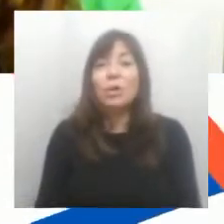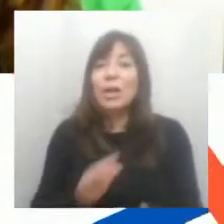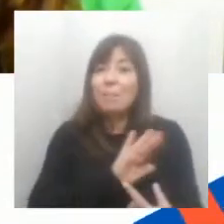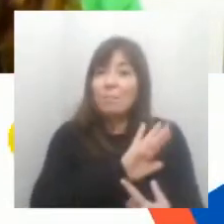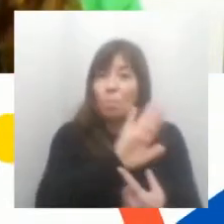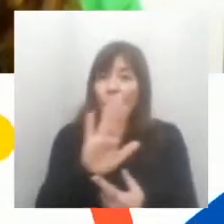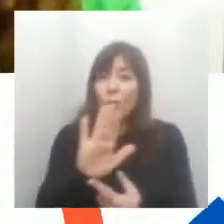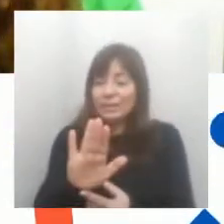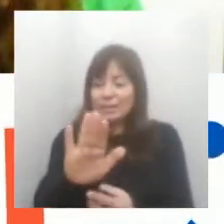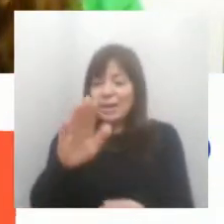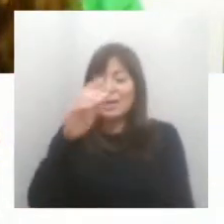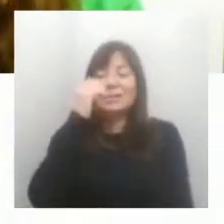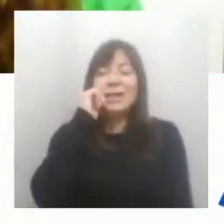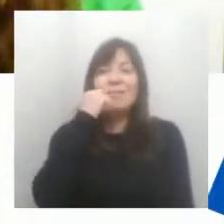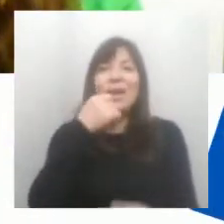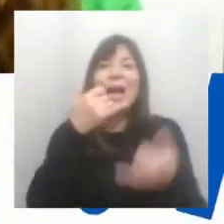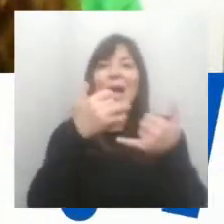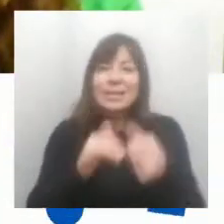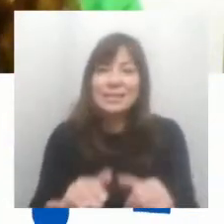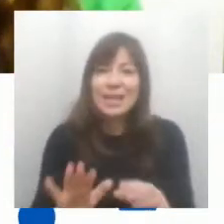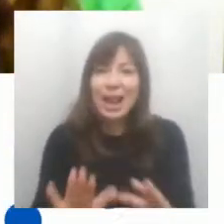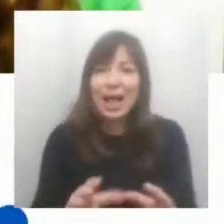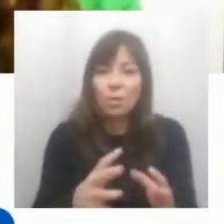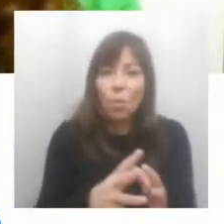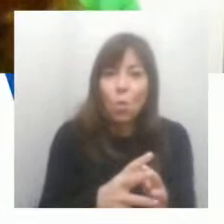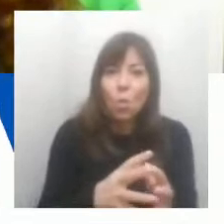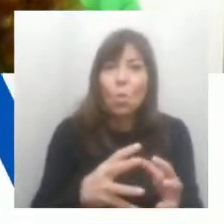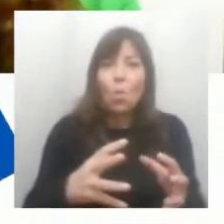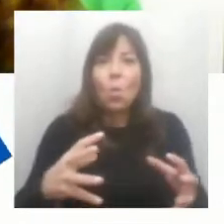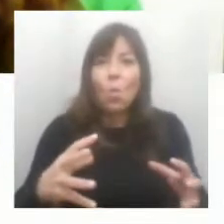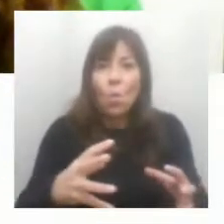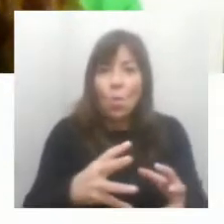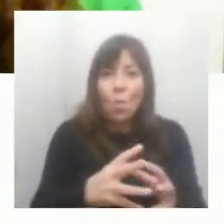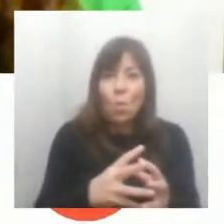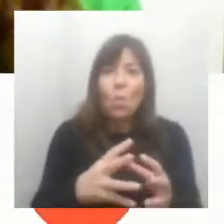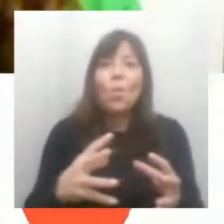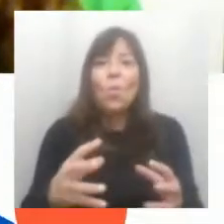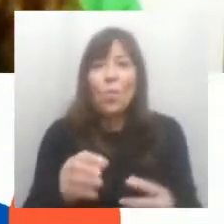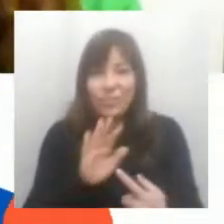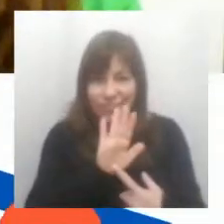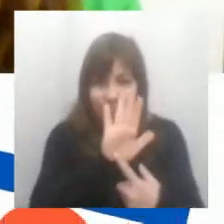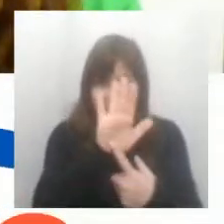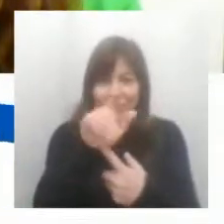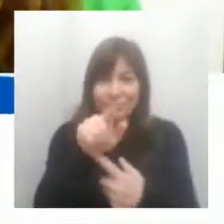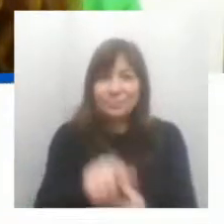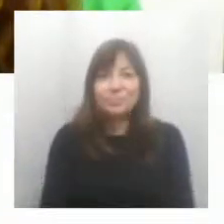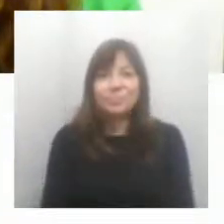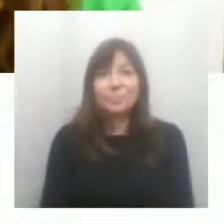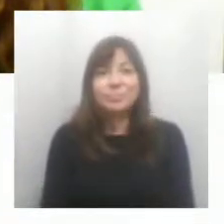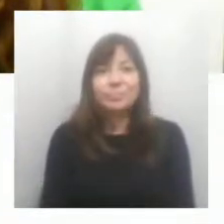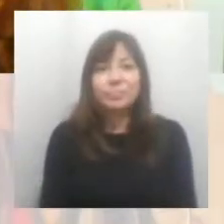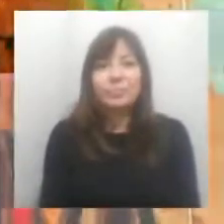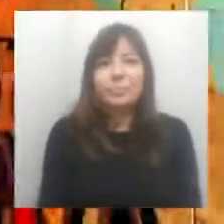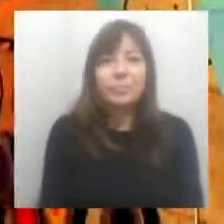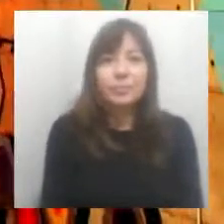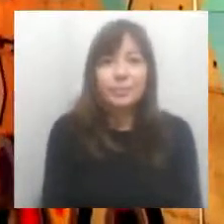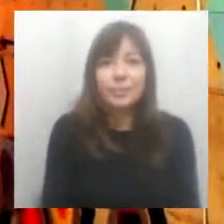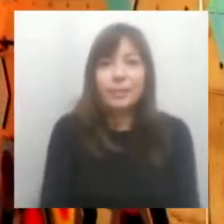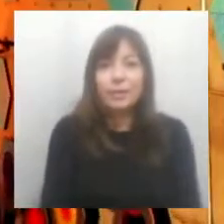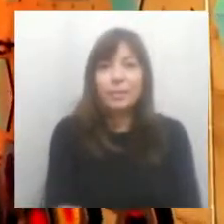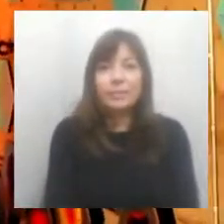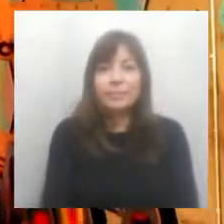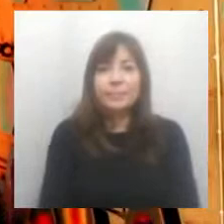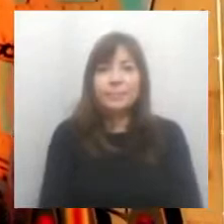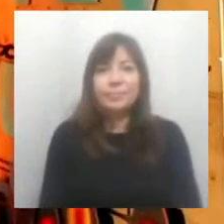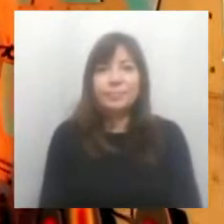que implicó instalarlas en el museo. Así que los dejo con ustedes con el relato de Patti, para que lo conozcan. La llegada de